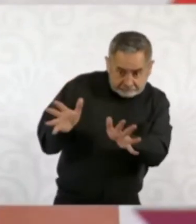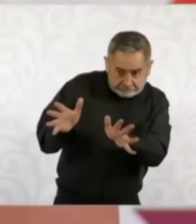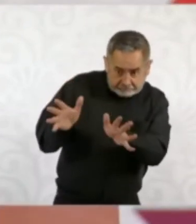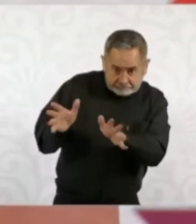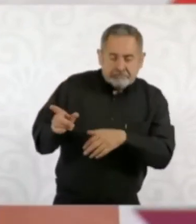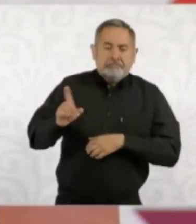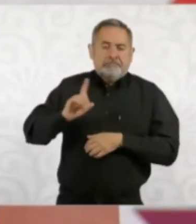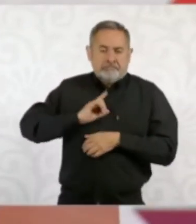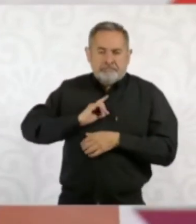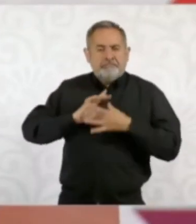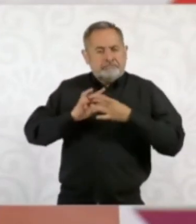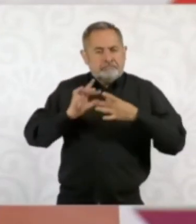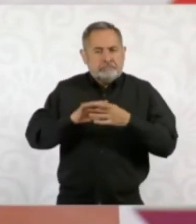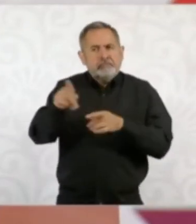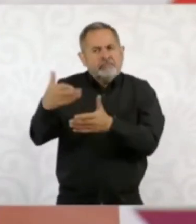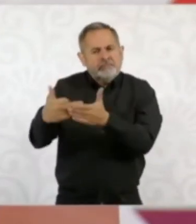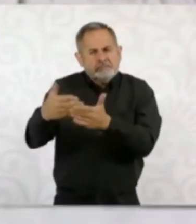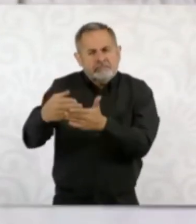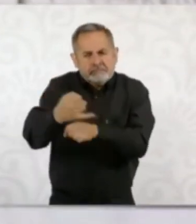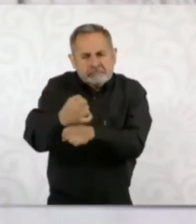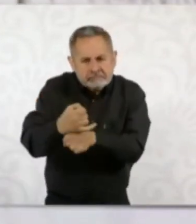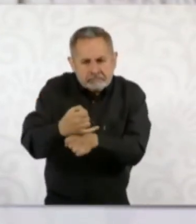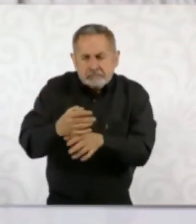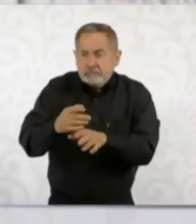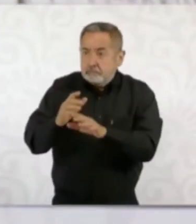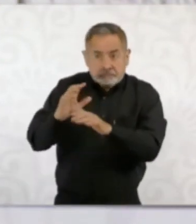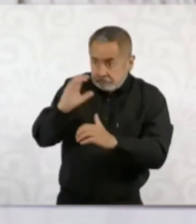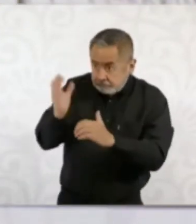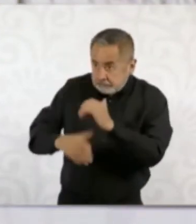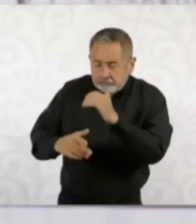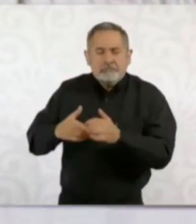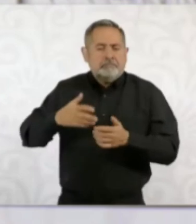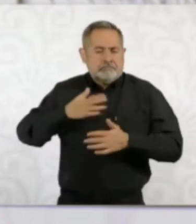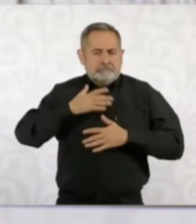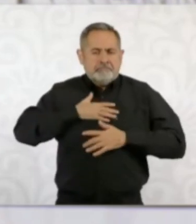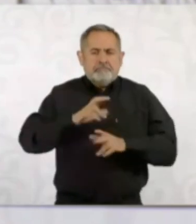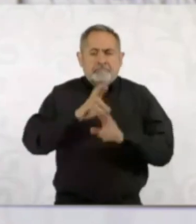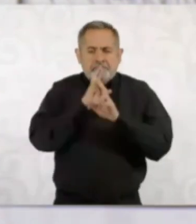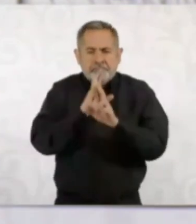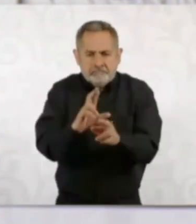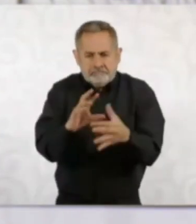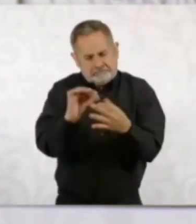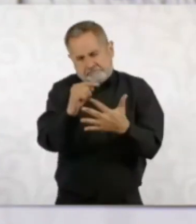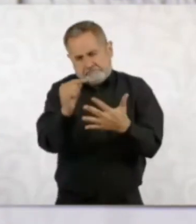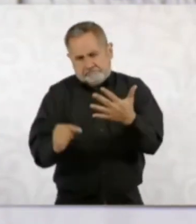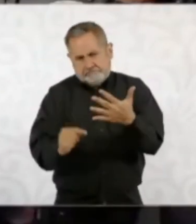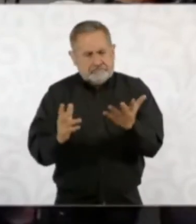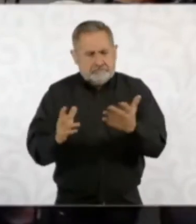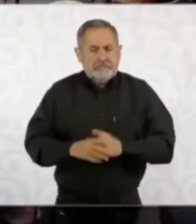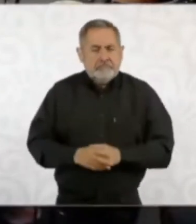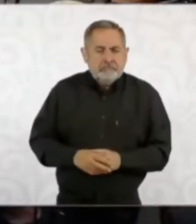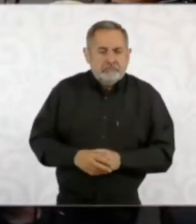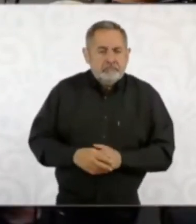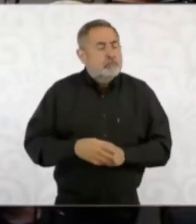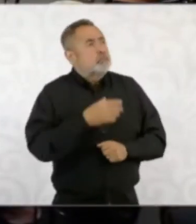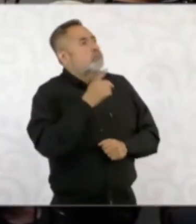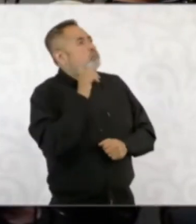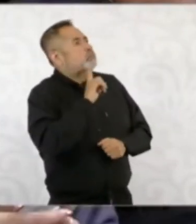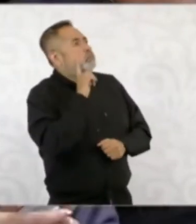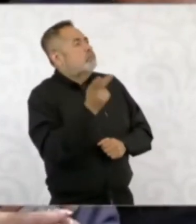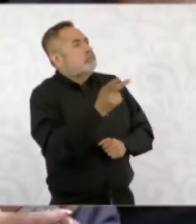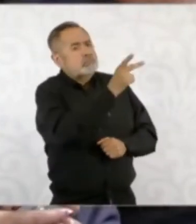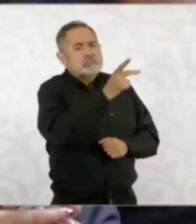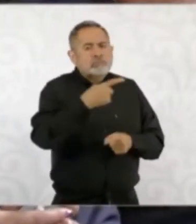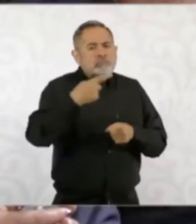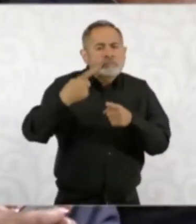algunos temas que tenían que investigar, con gusto podemos contestar el envío de esta persona y de otras. Cuando se entrega a alguien, ¿la responsabilidad